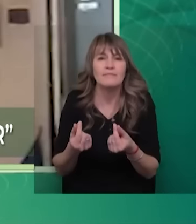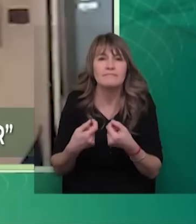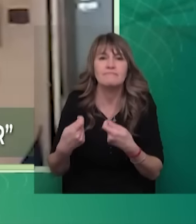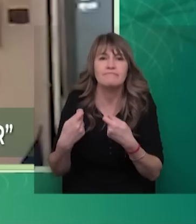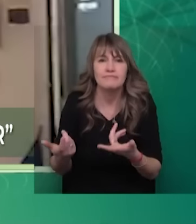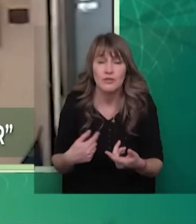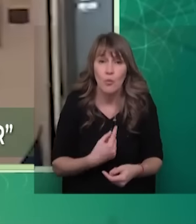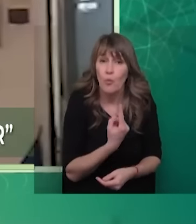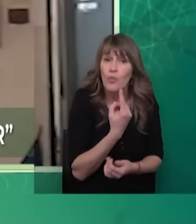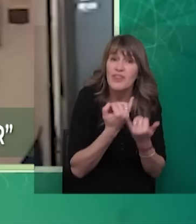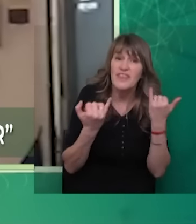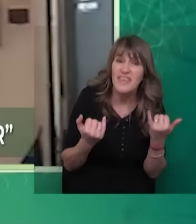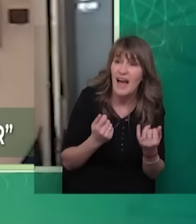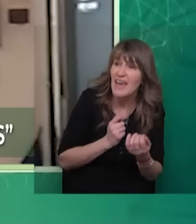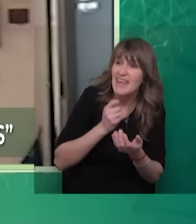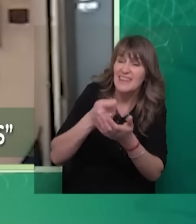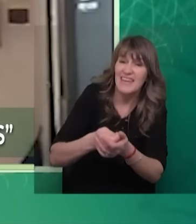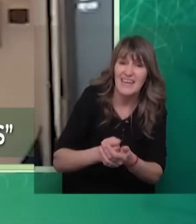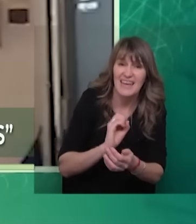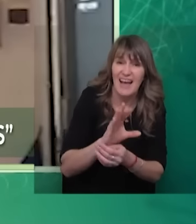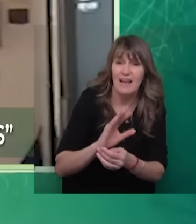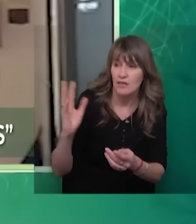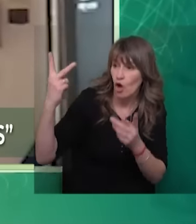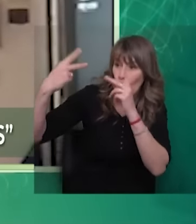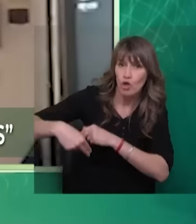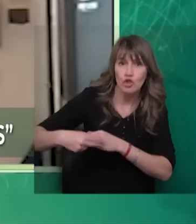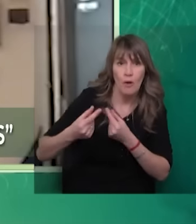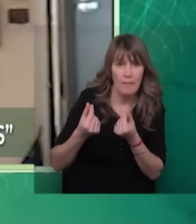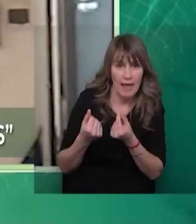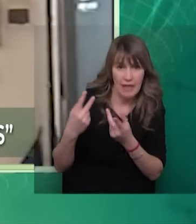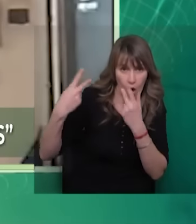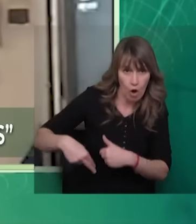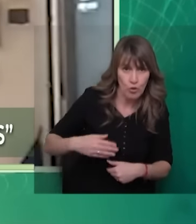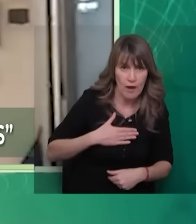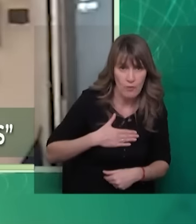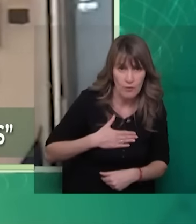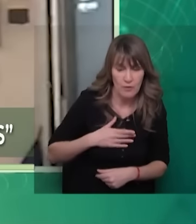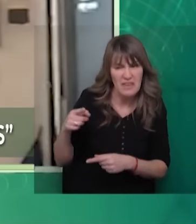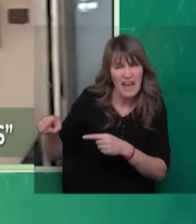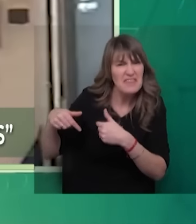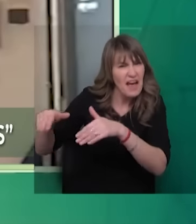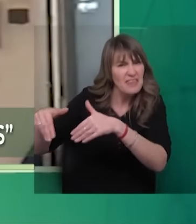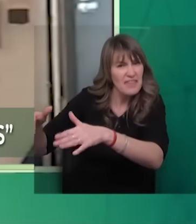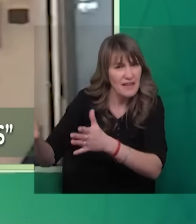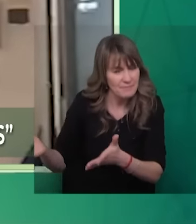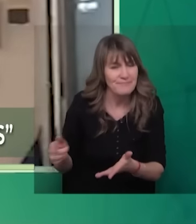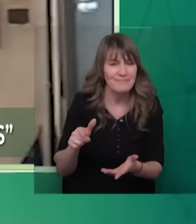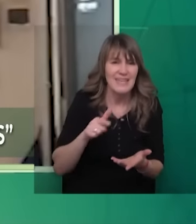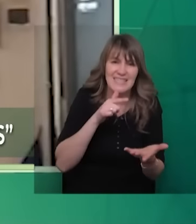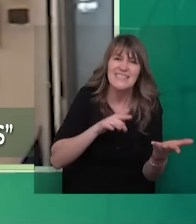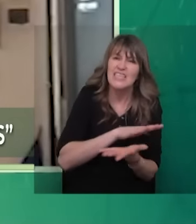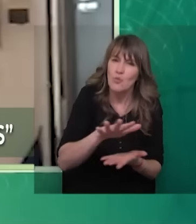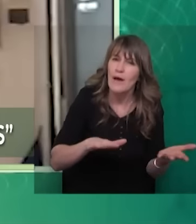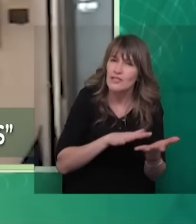un día en la entrega de datos ortar los suministros no empieza esa eso son situaciones que a